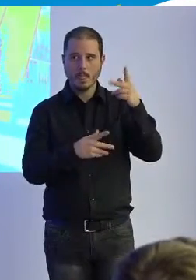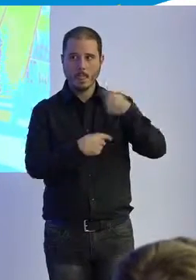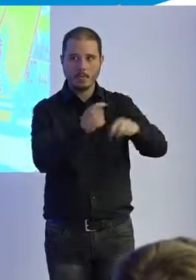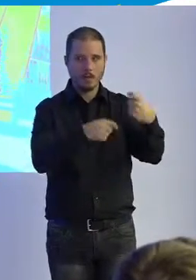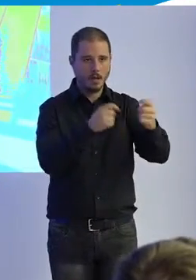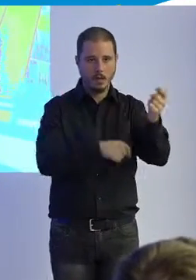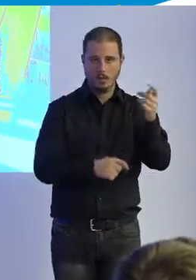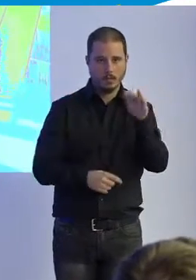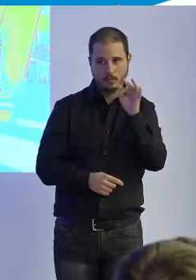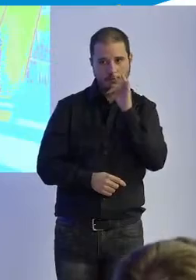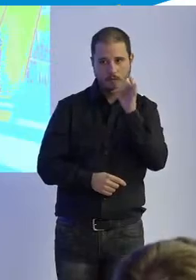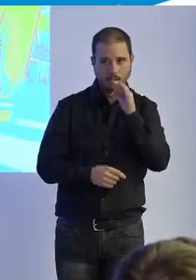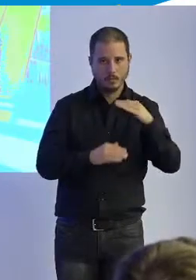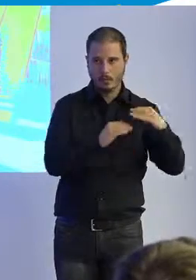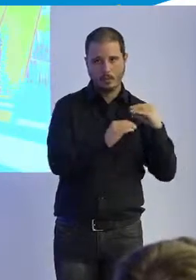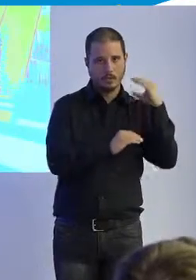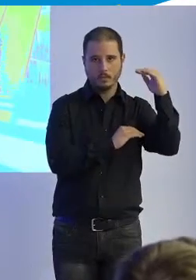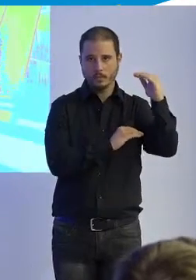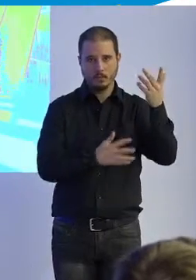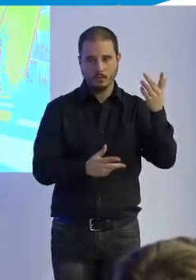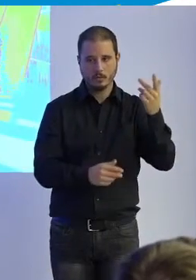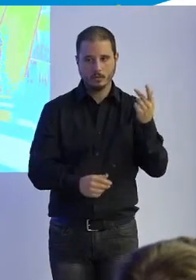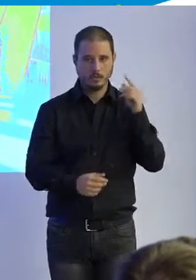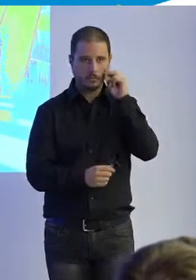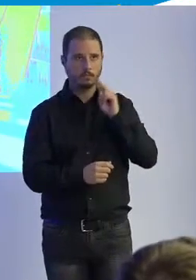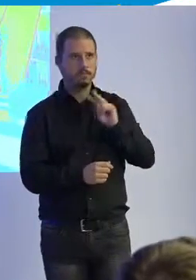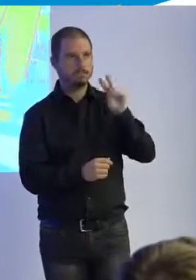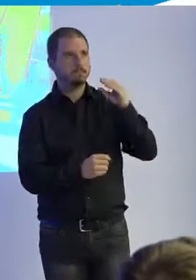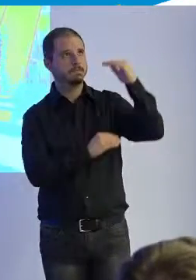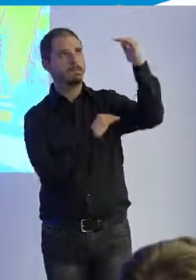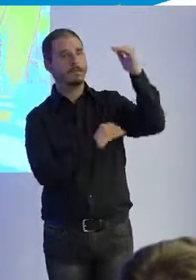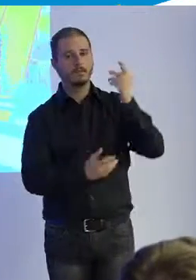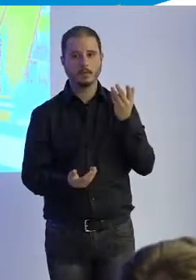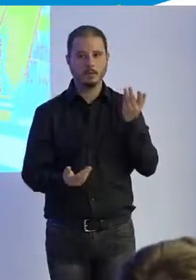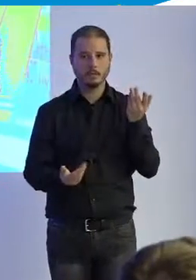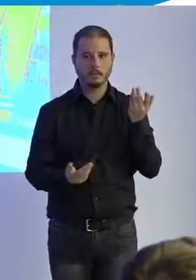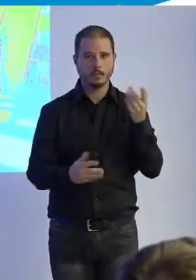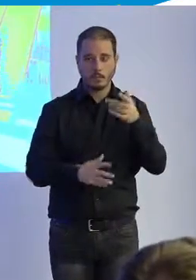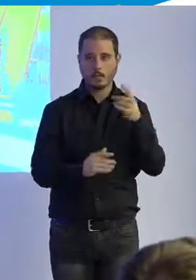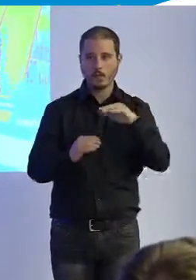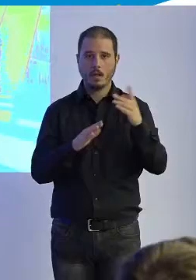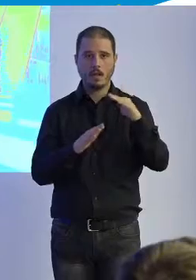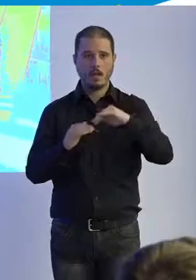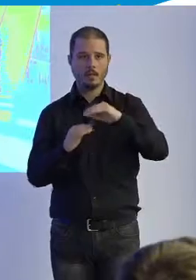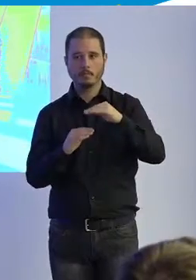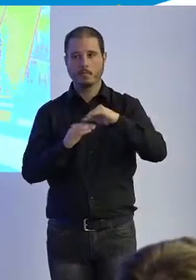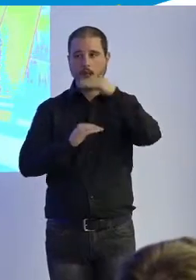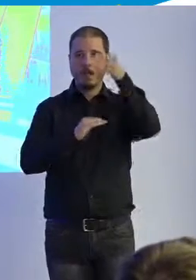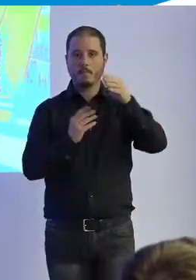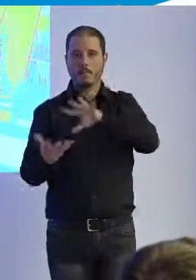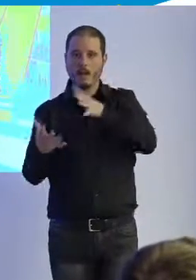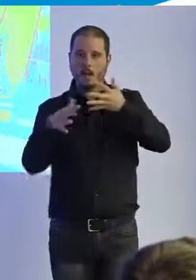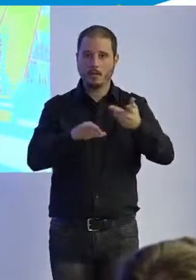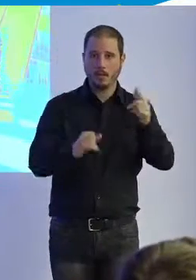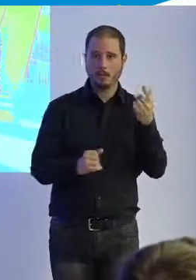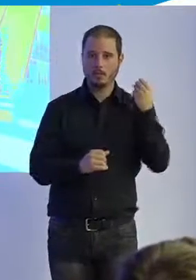es tanto todavía. Yo creo que tiene que haber una transición, tiene que haber un periodo de adaptación, esa famosa curva, ¿no? Y